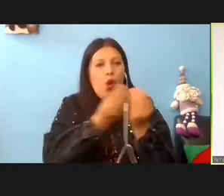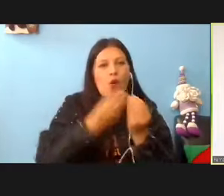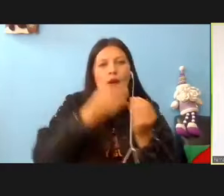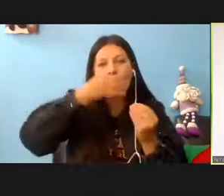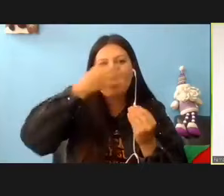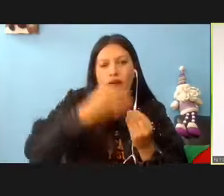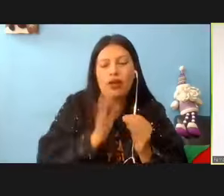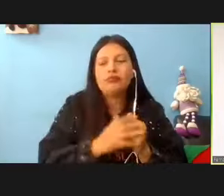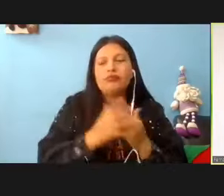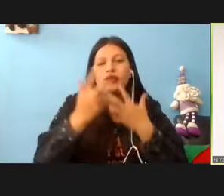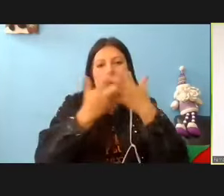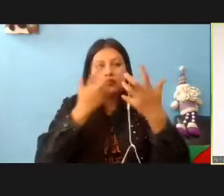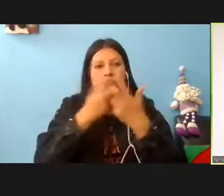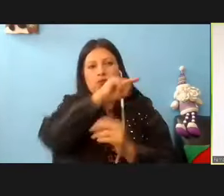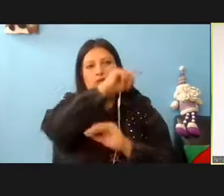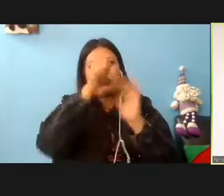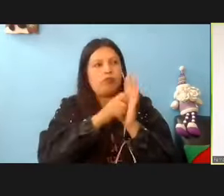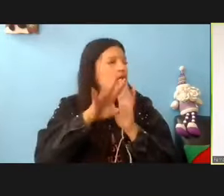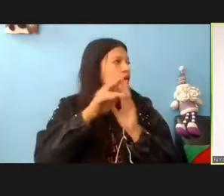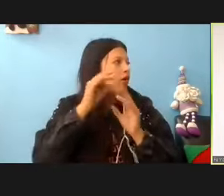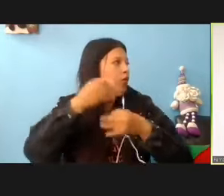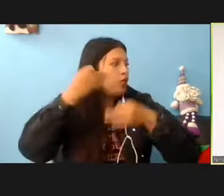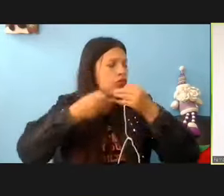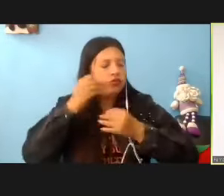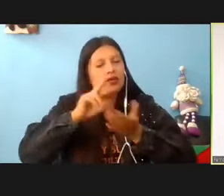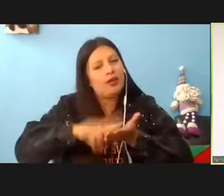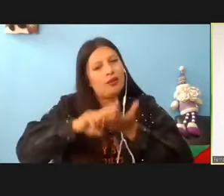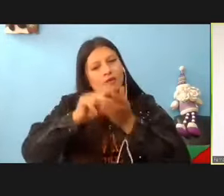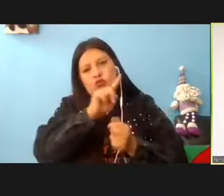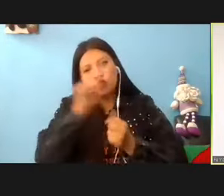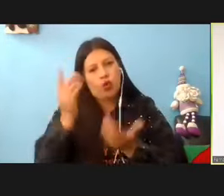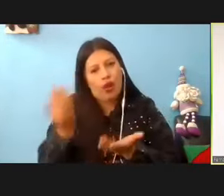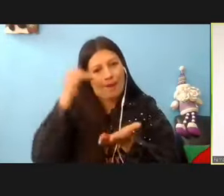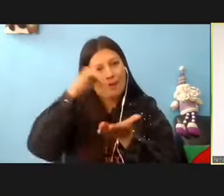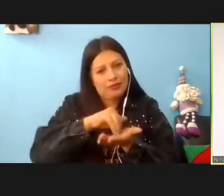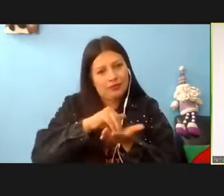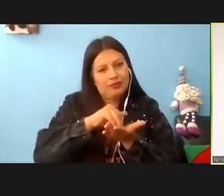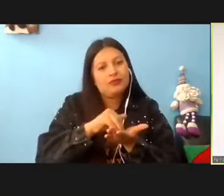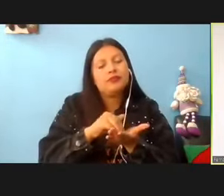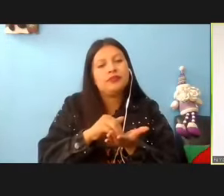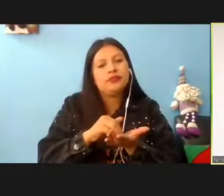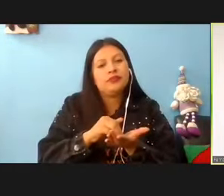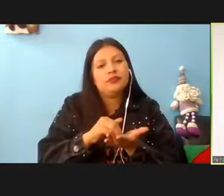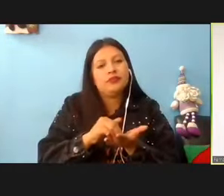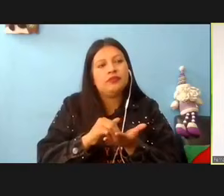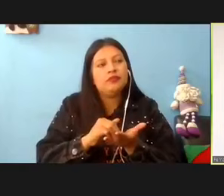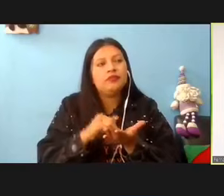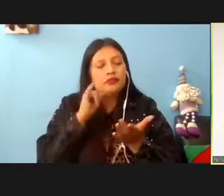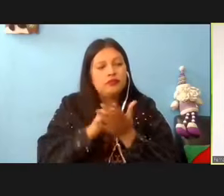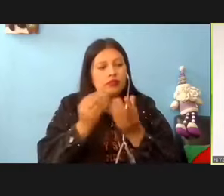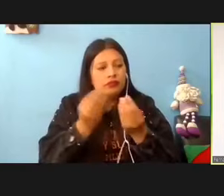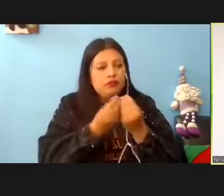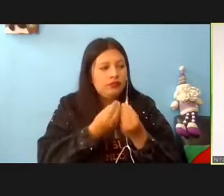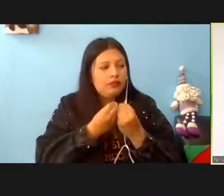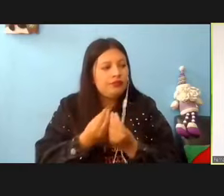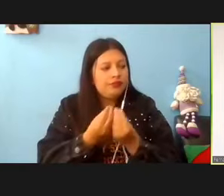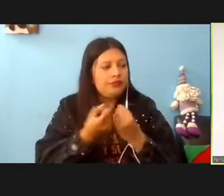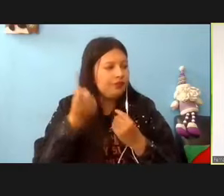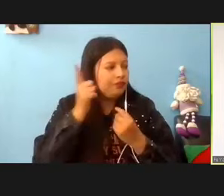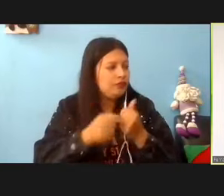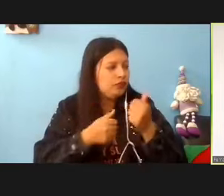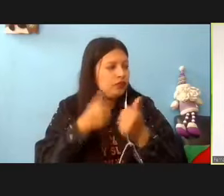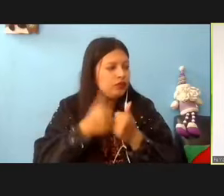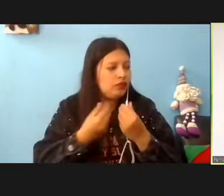al Sistema Integral de Verdad, Justicia, Reparación y No Repetición. Entonces, en ese marco, pues de esta coyuntura tan particular